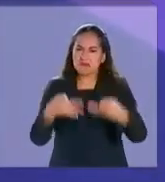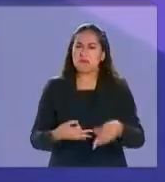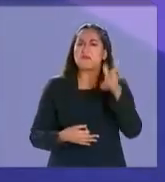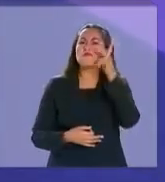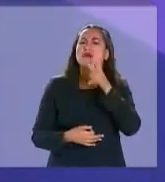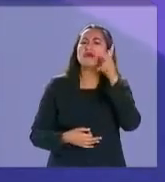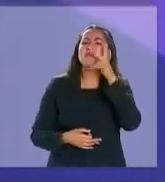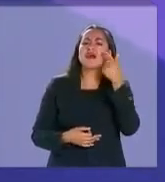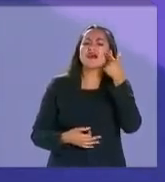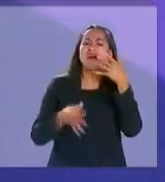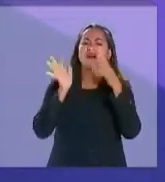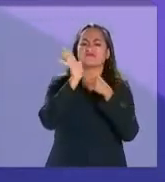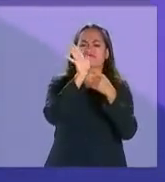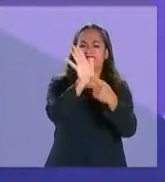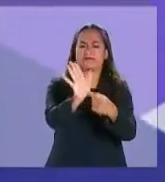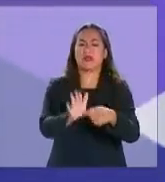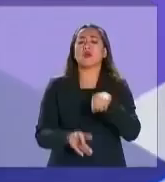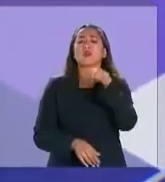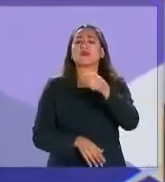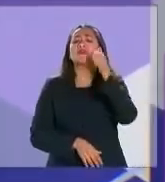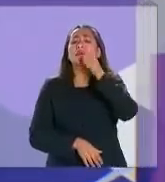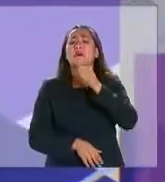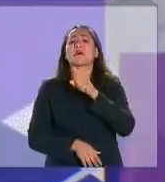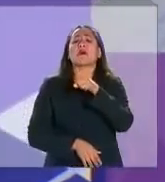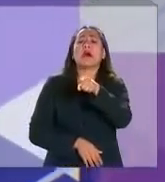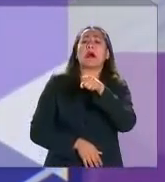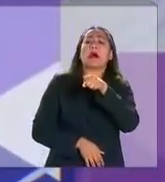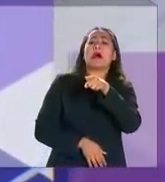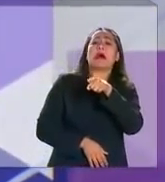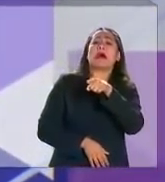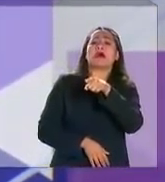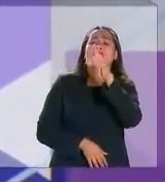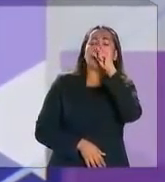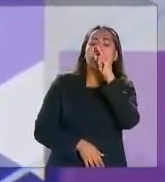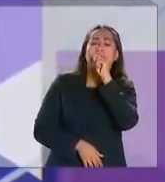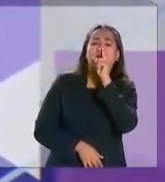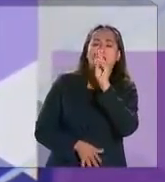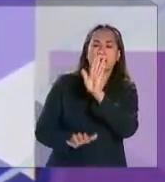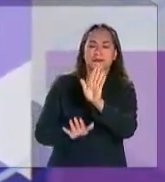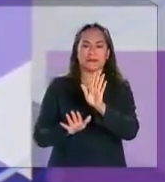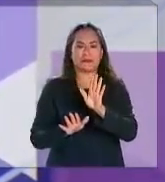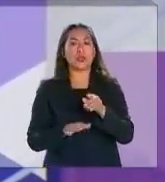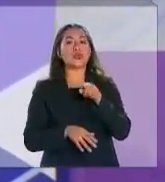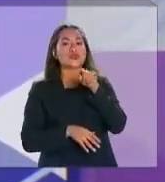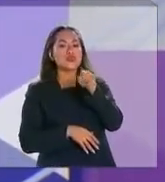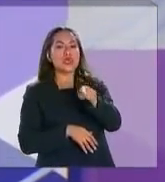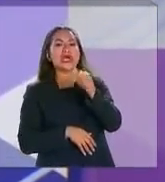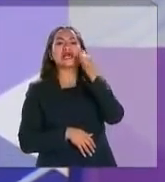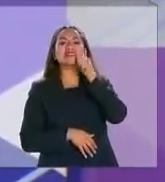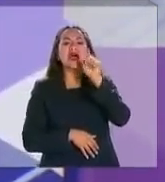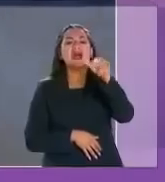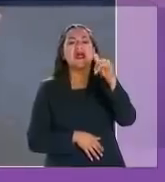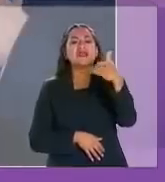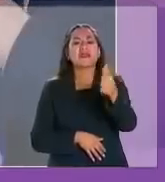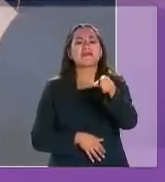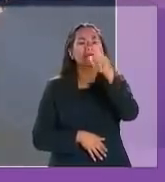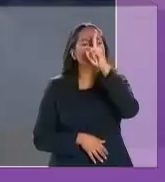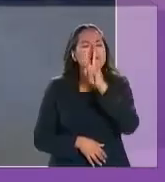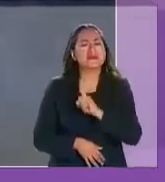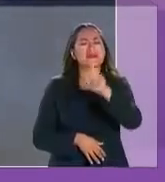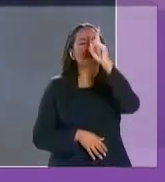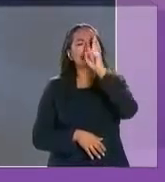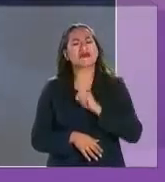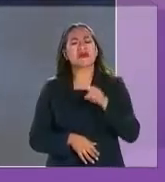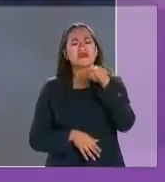acostumbrado su micrófono candidato pues si estás acostumbrado a mentir acabas de decir que escribiste son libros sabe cómo se llama tu